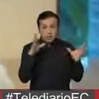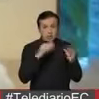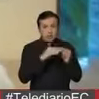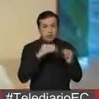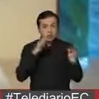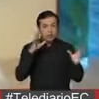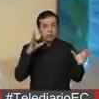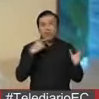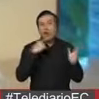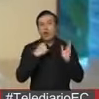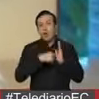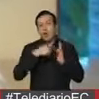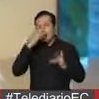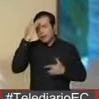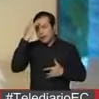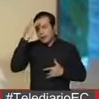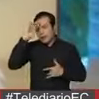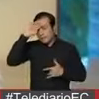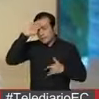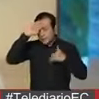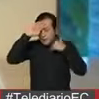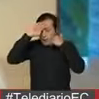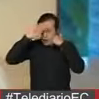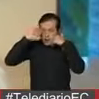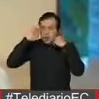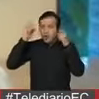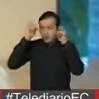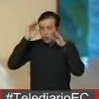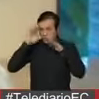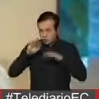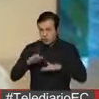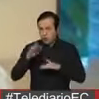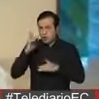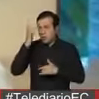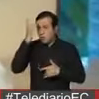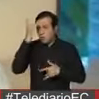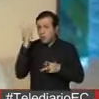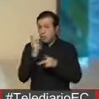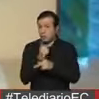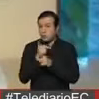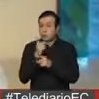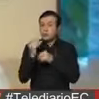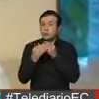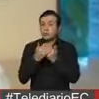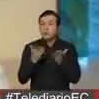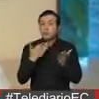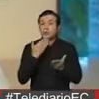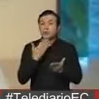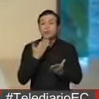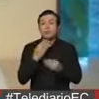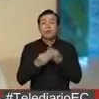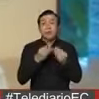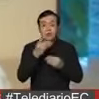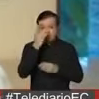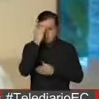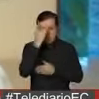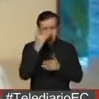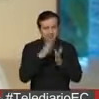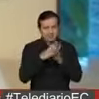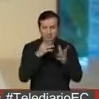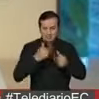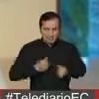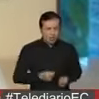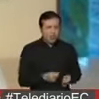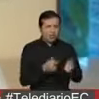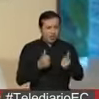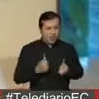fiebre, ya la fiebre está controlada. Ahora tenemos que ir a la enfermedad, a la infección, y la infección nace de